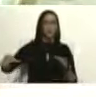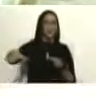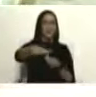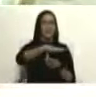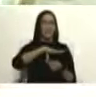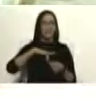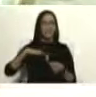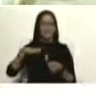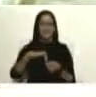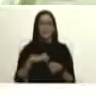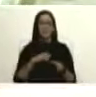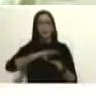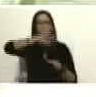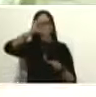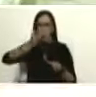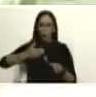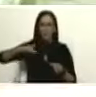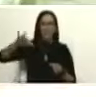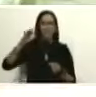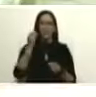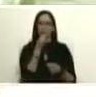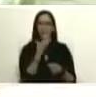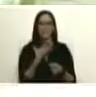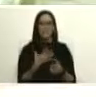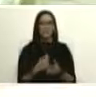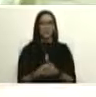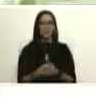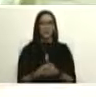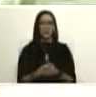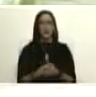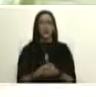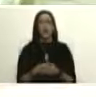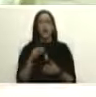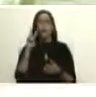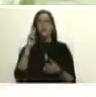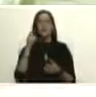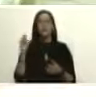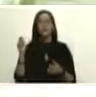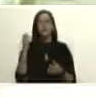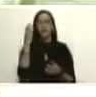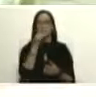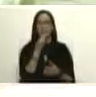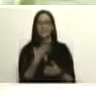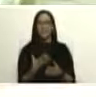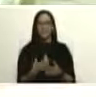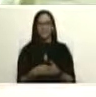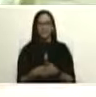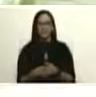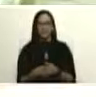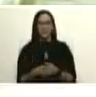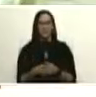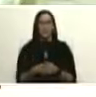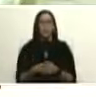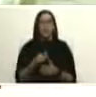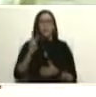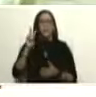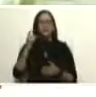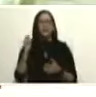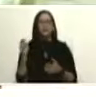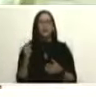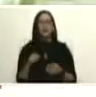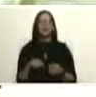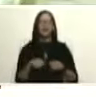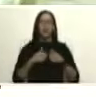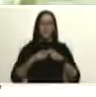y montañas, colinas bellísimas. Los Valles del Tuy es una belleza. ¿Ah? Los Valles del Tuy cada vez va